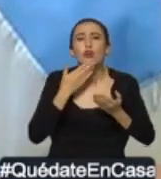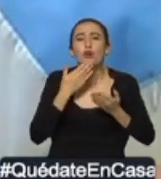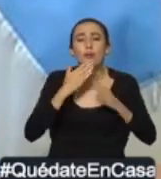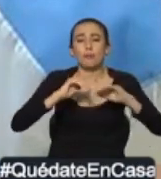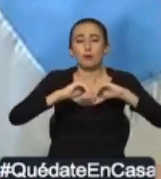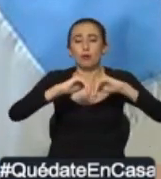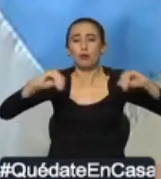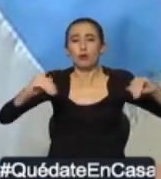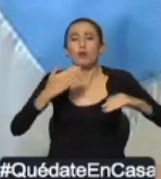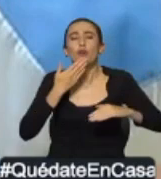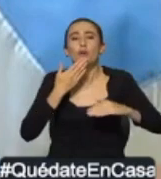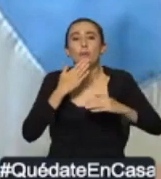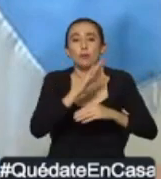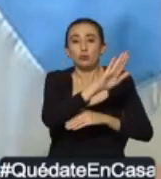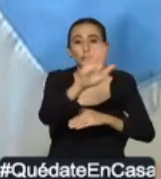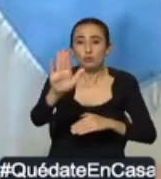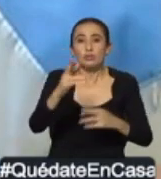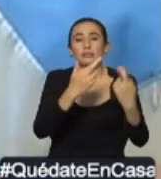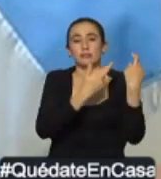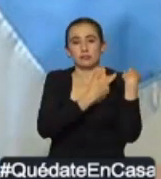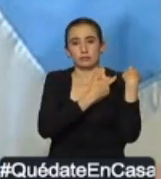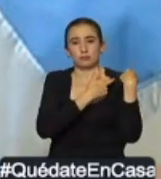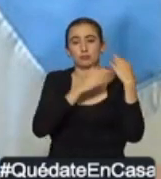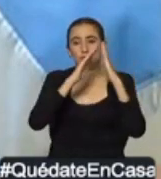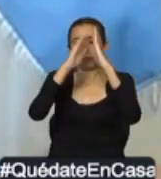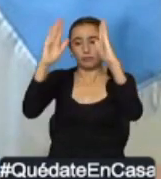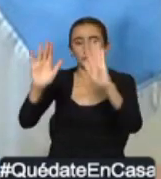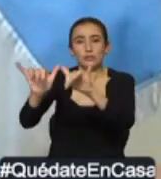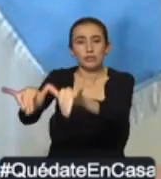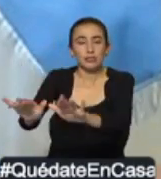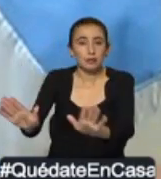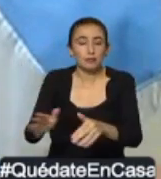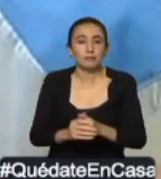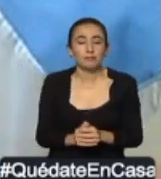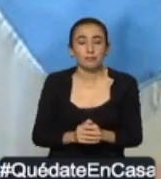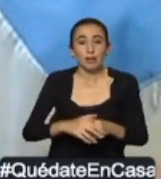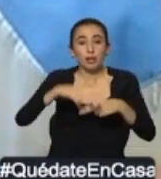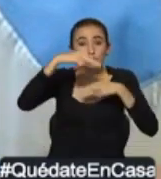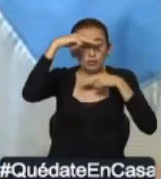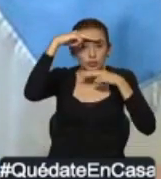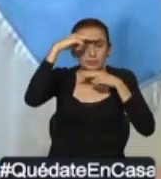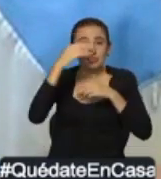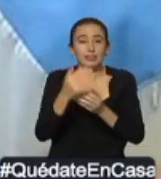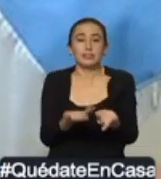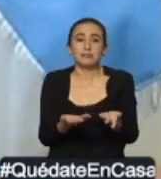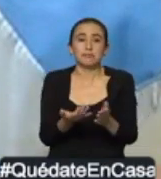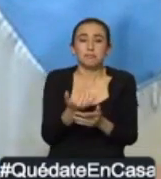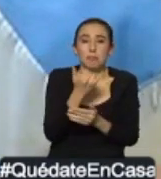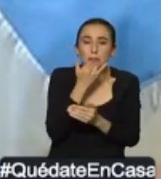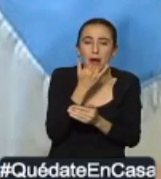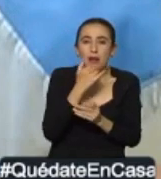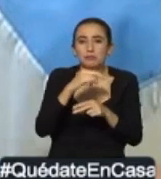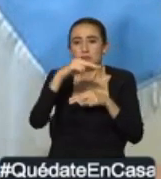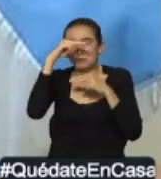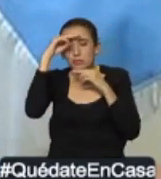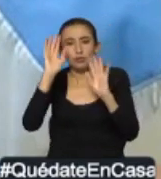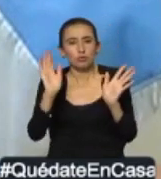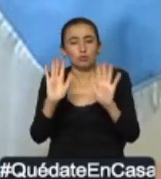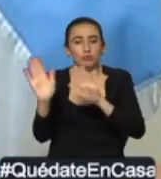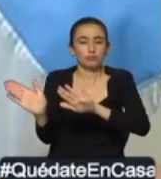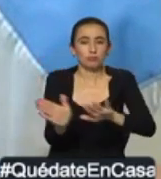y de todos pero no todo es malo hay noticias que son absolutamente positivas para los ecuatorianos